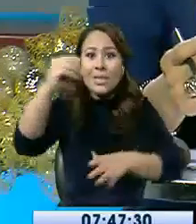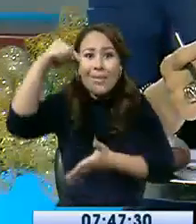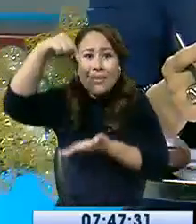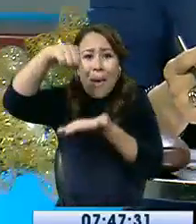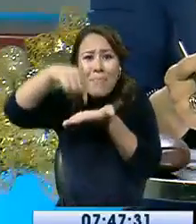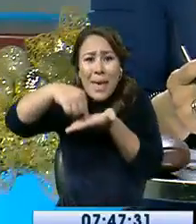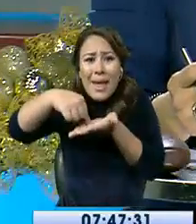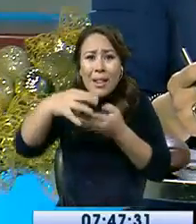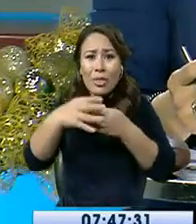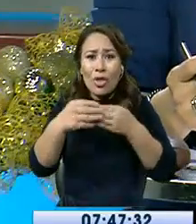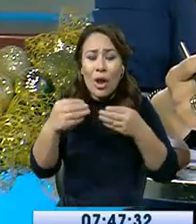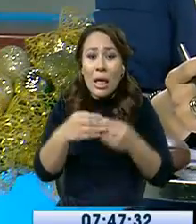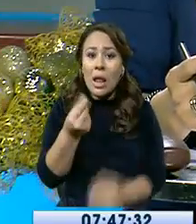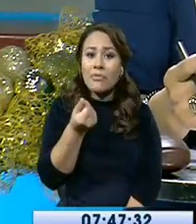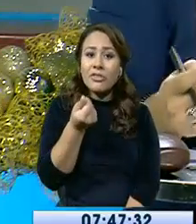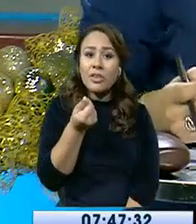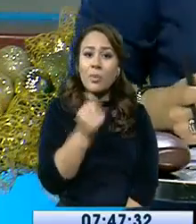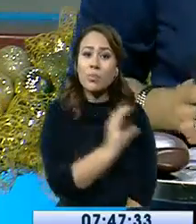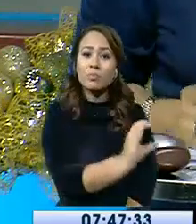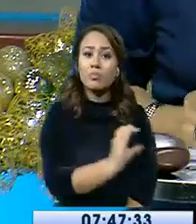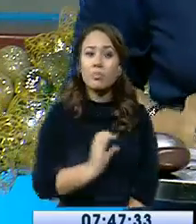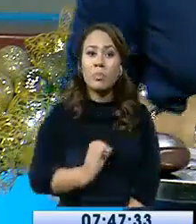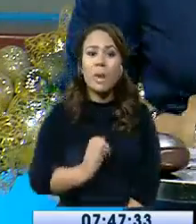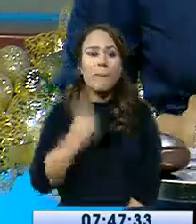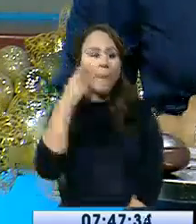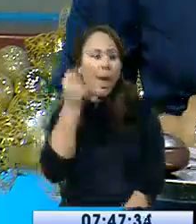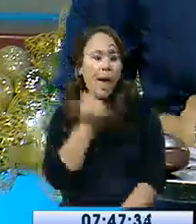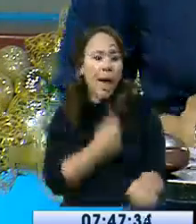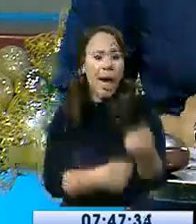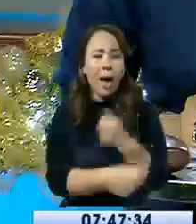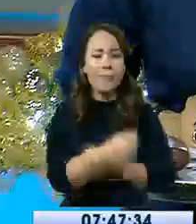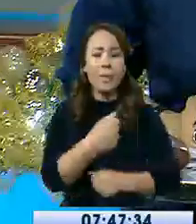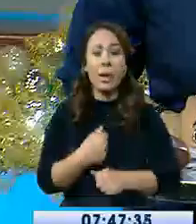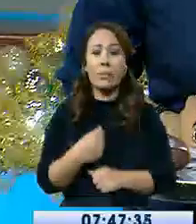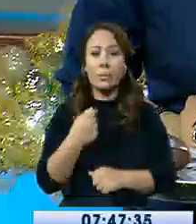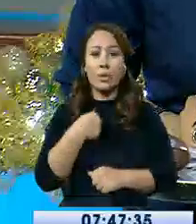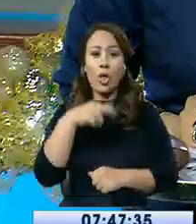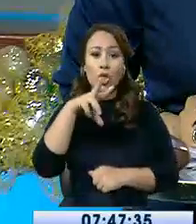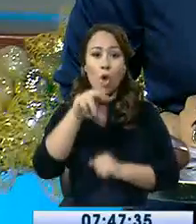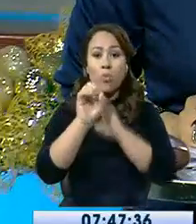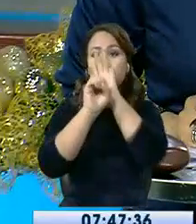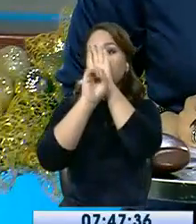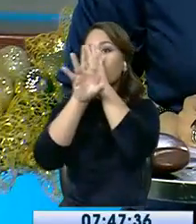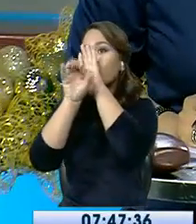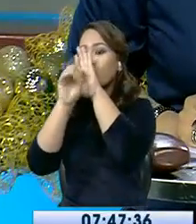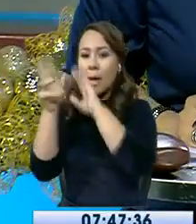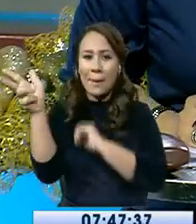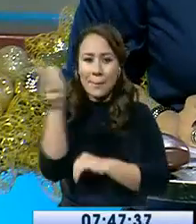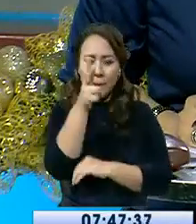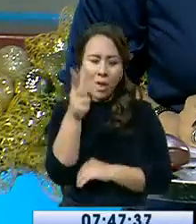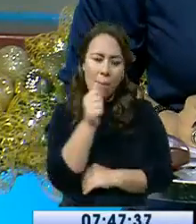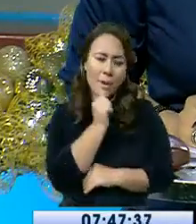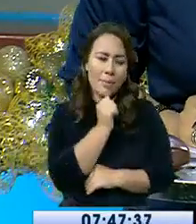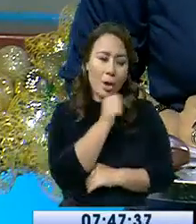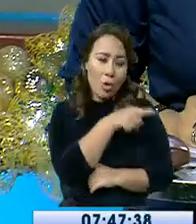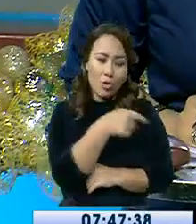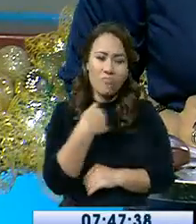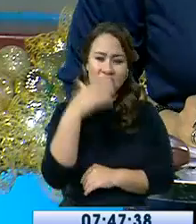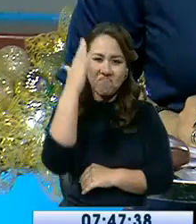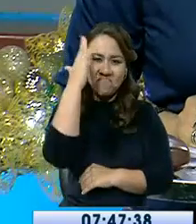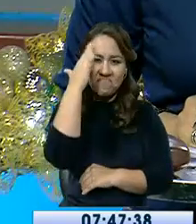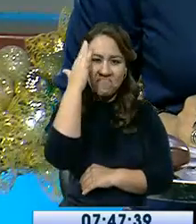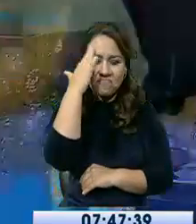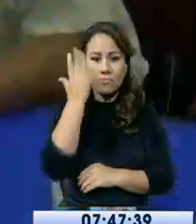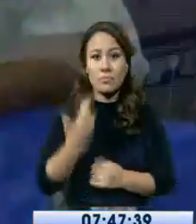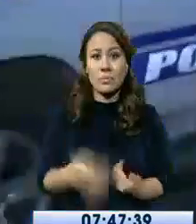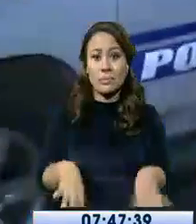80.000 dólares en efectivo. Esto a cambio de no publicar videos íntimos.